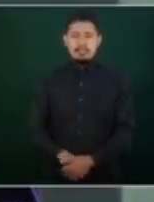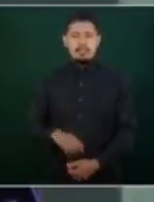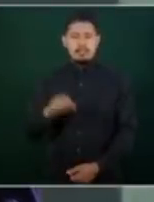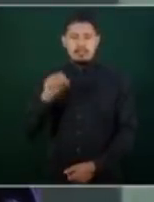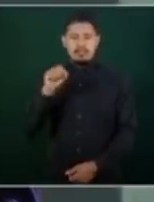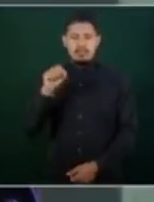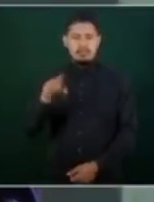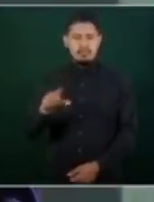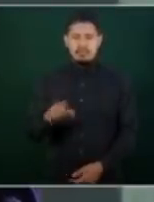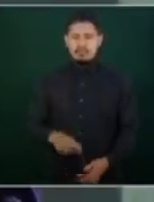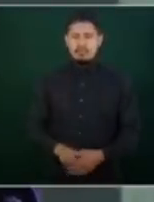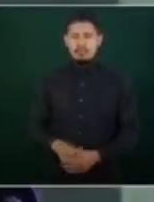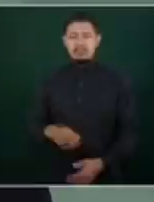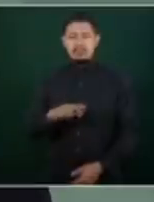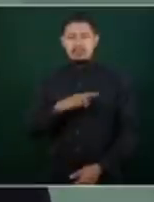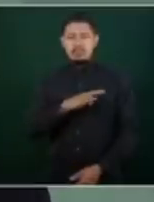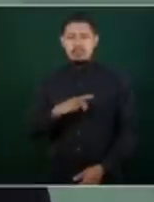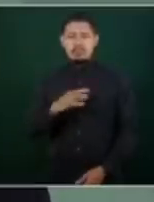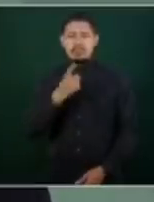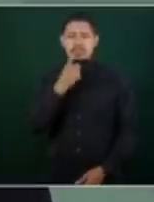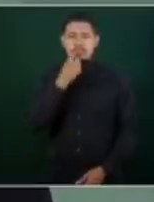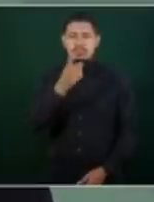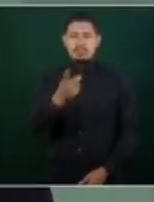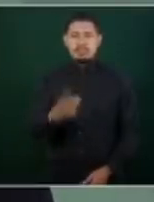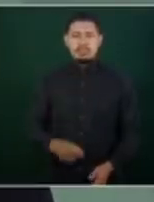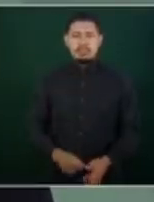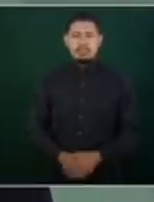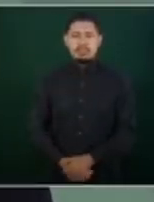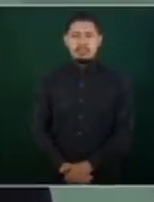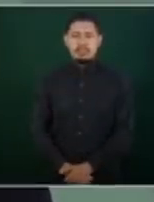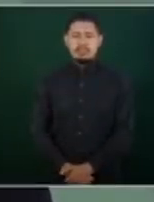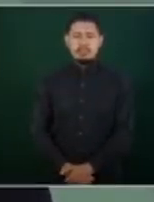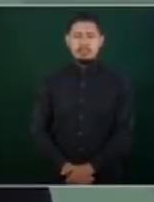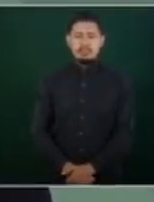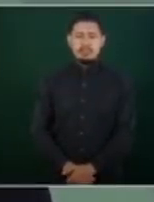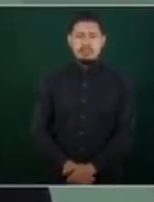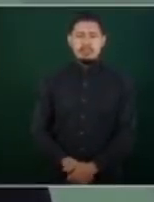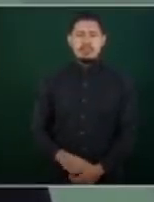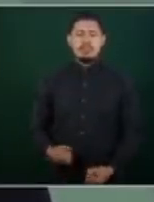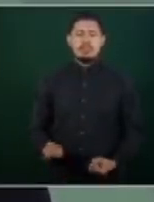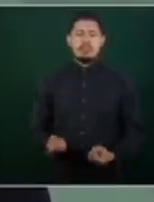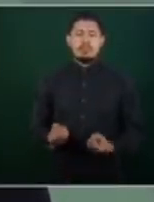mismo podemos decir en cuanto